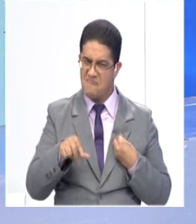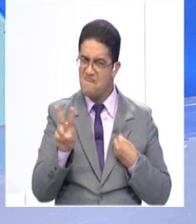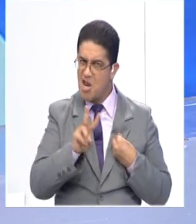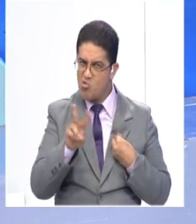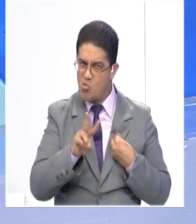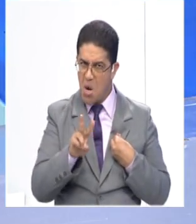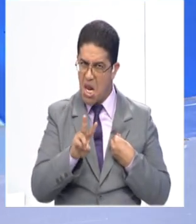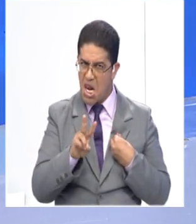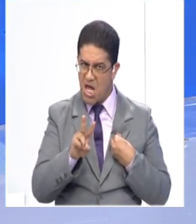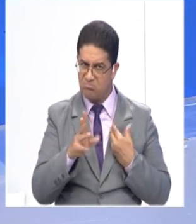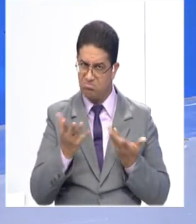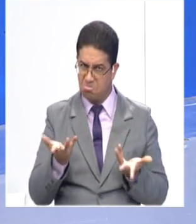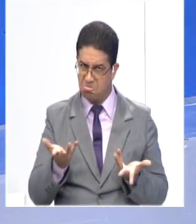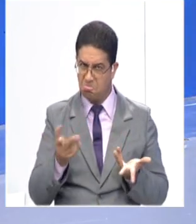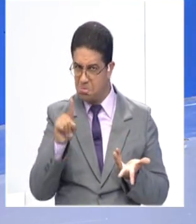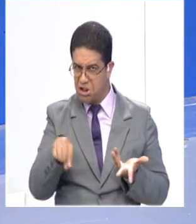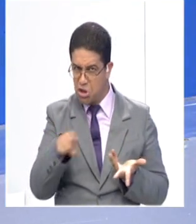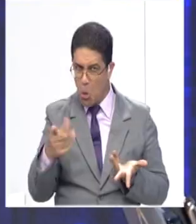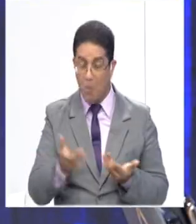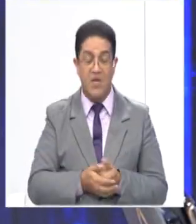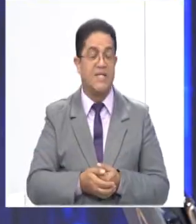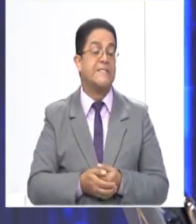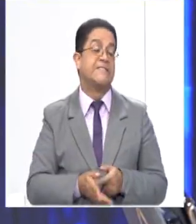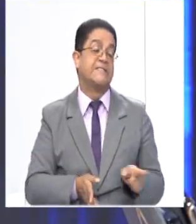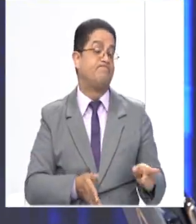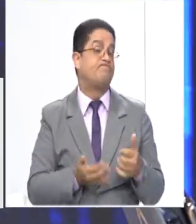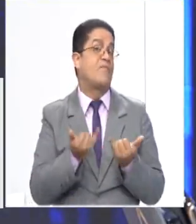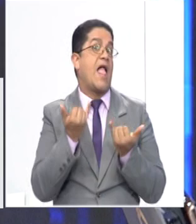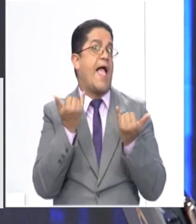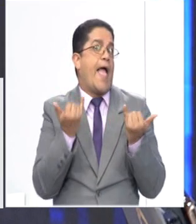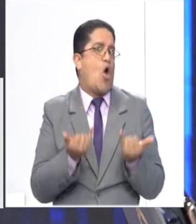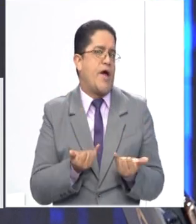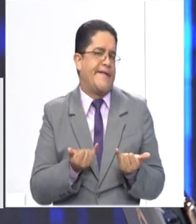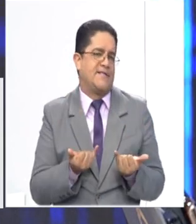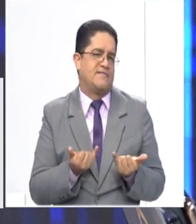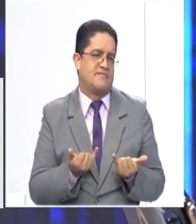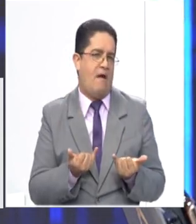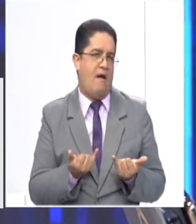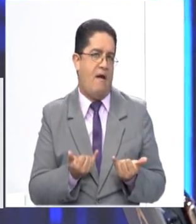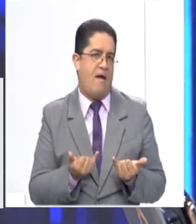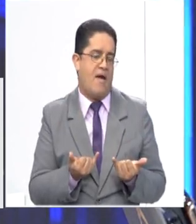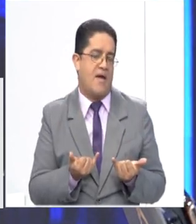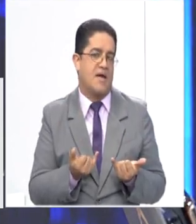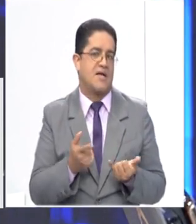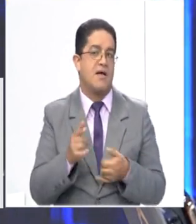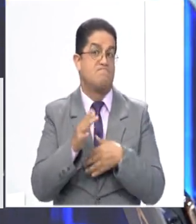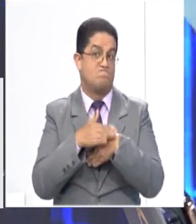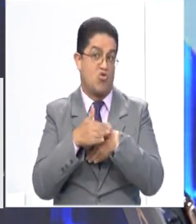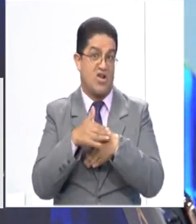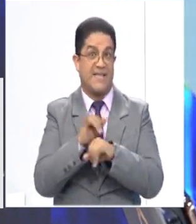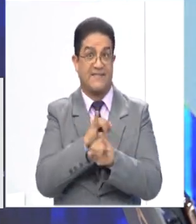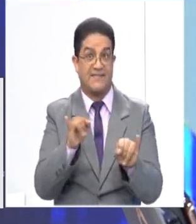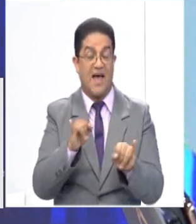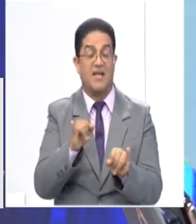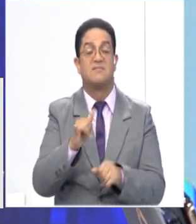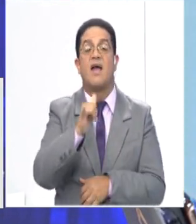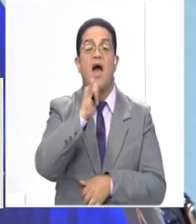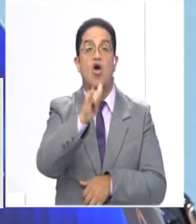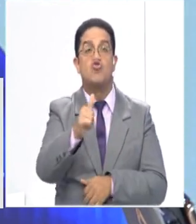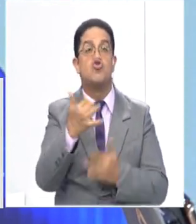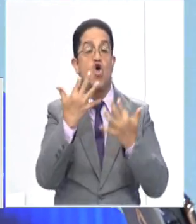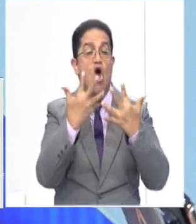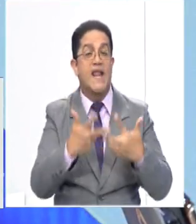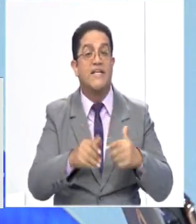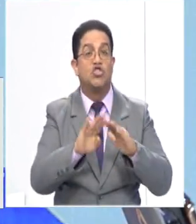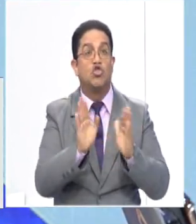mono, la viruela del mono? Bueno, ahorita lo importante es que a través de este anunciado que hizo la Organización Mundial de la Salud es que